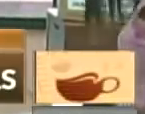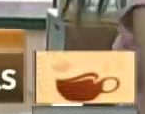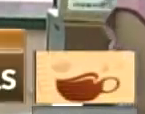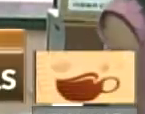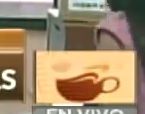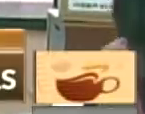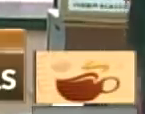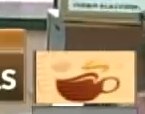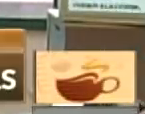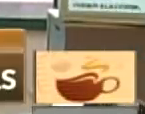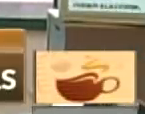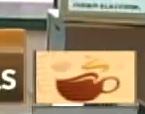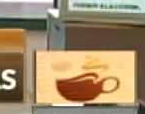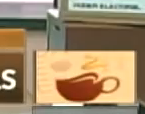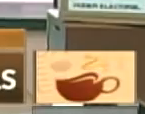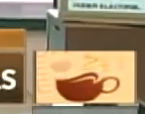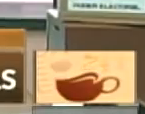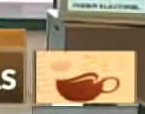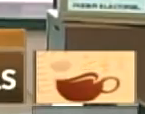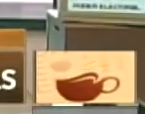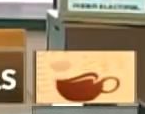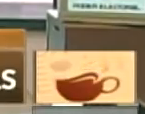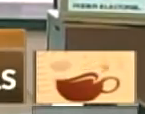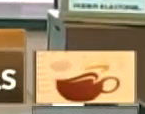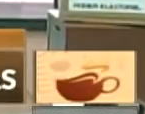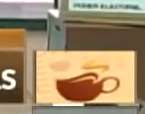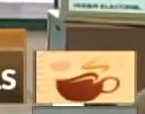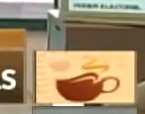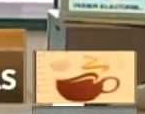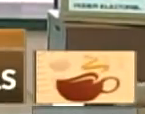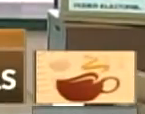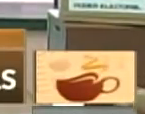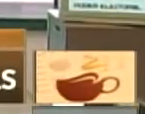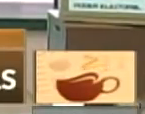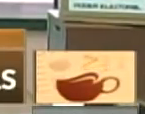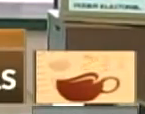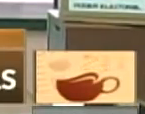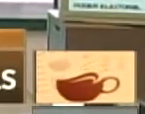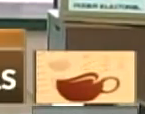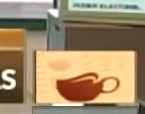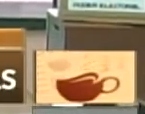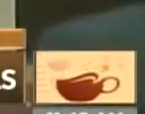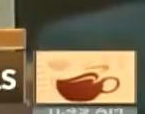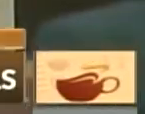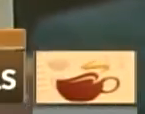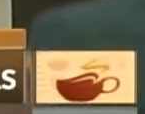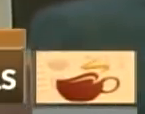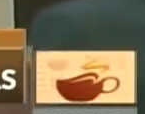será utilizada en las elecciones parlamentarias. Vamos a escuchar de inmediato cómo se desarrolla la actividad.